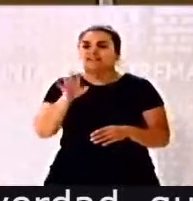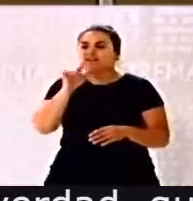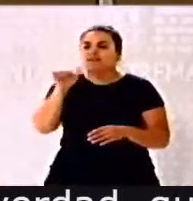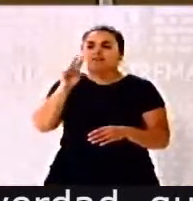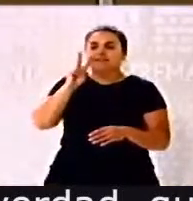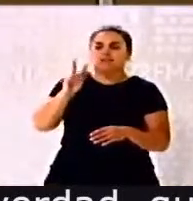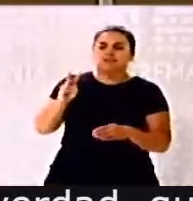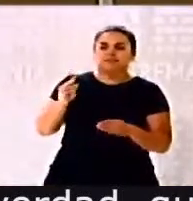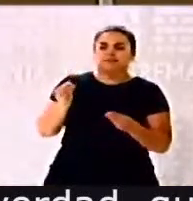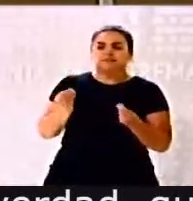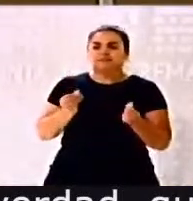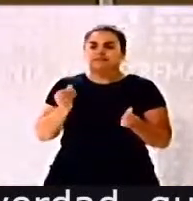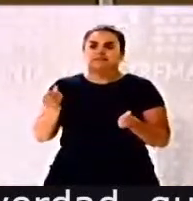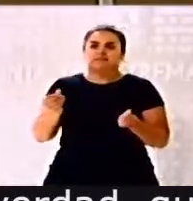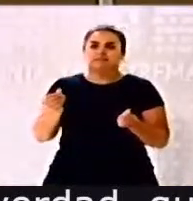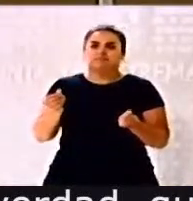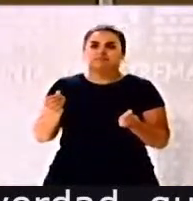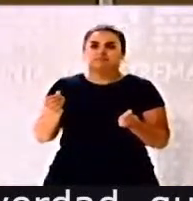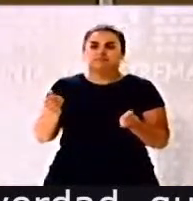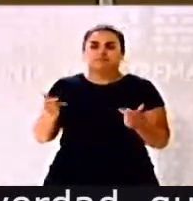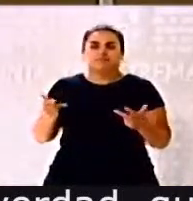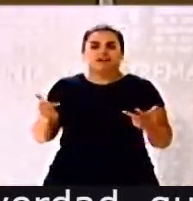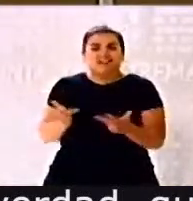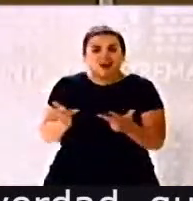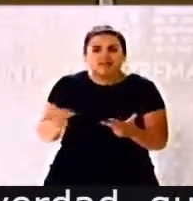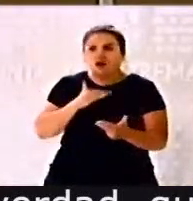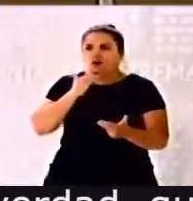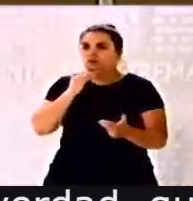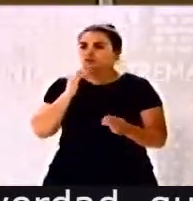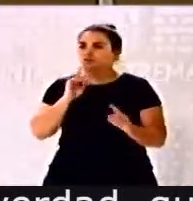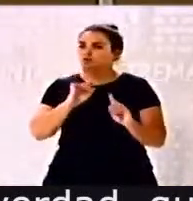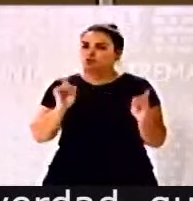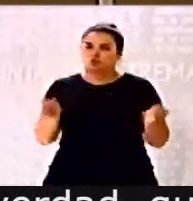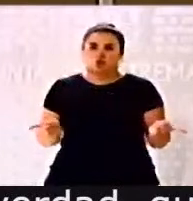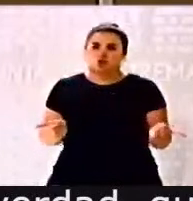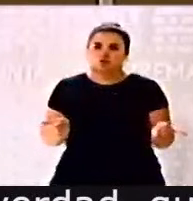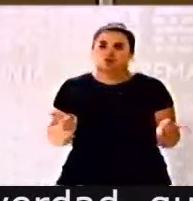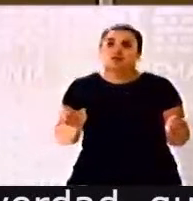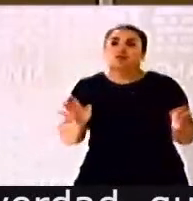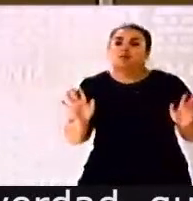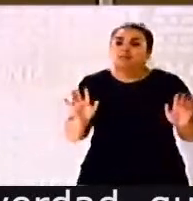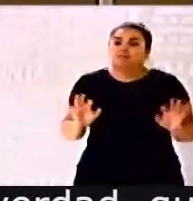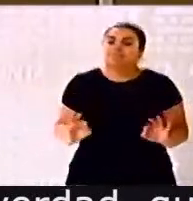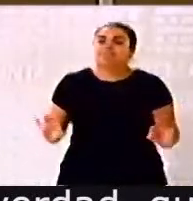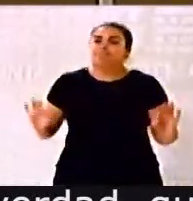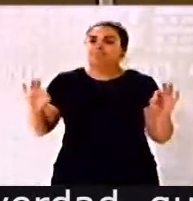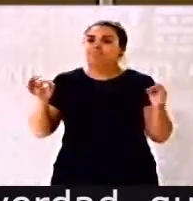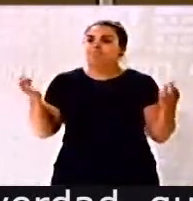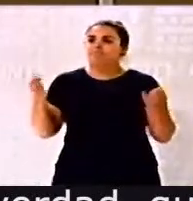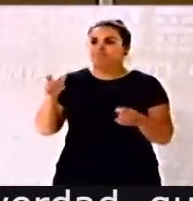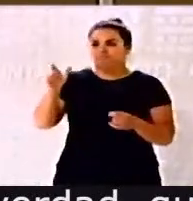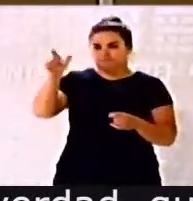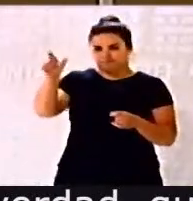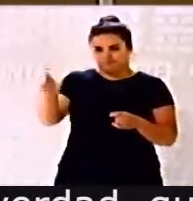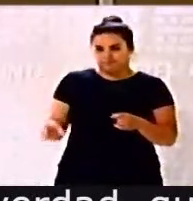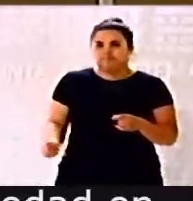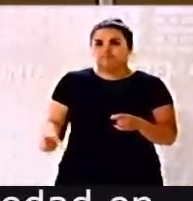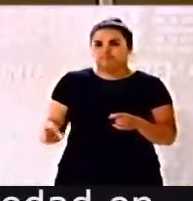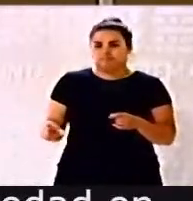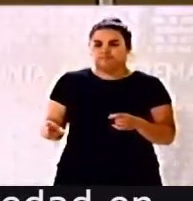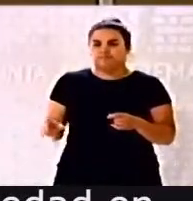comporten ninguna gravedad en este momento, a excepción de la persona que